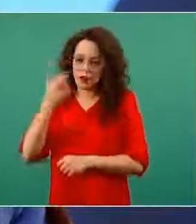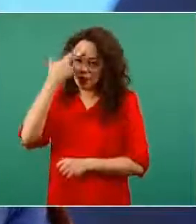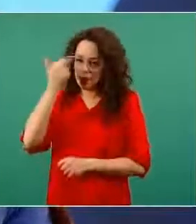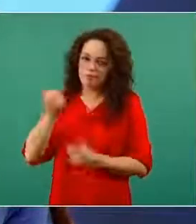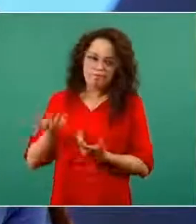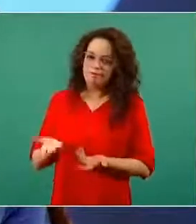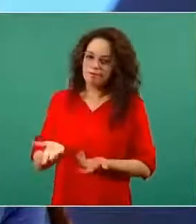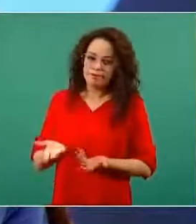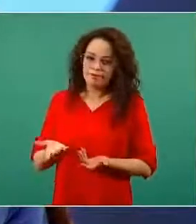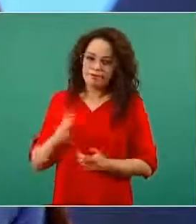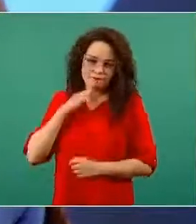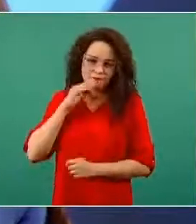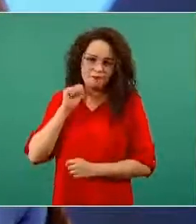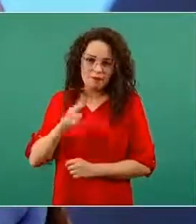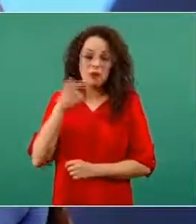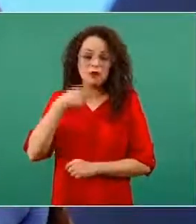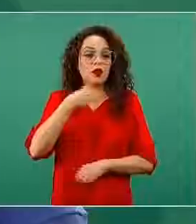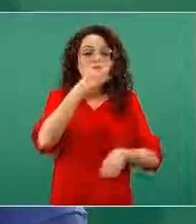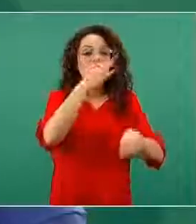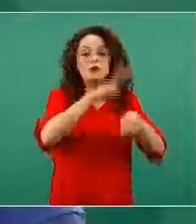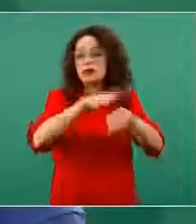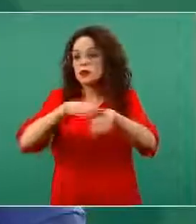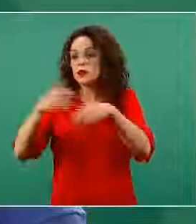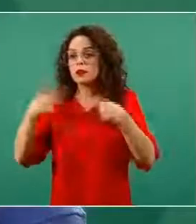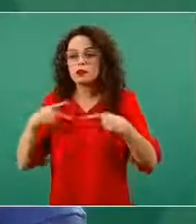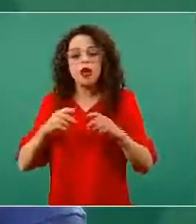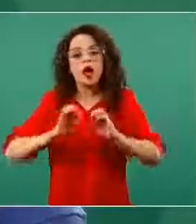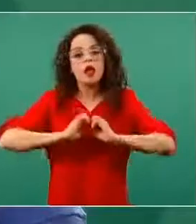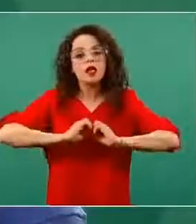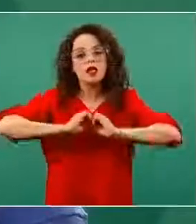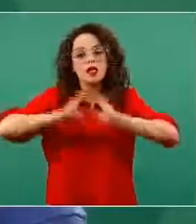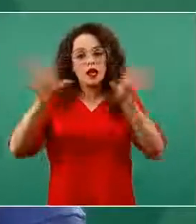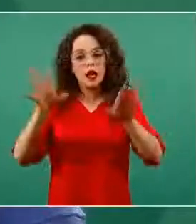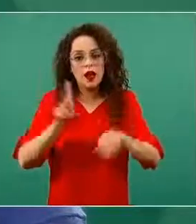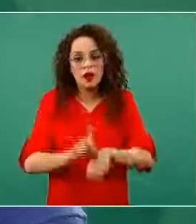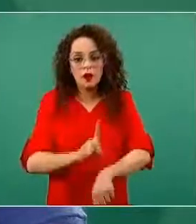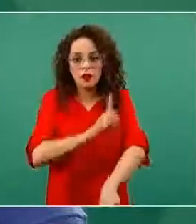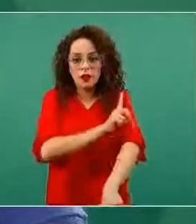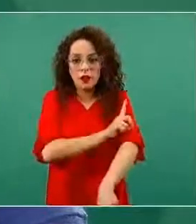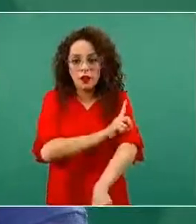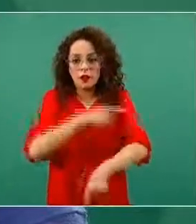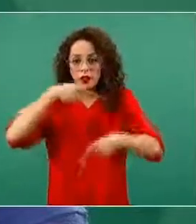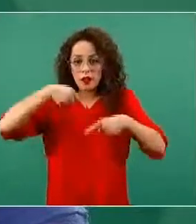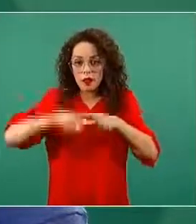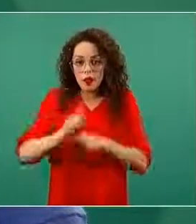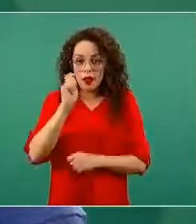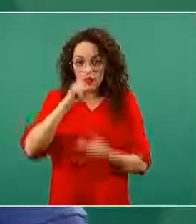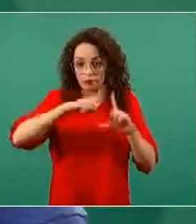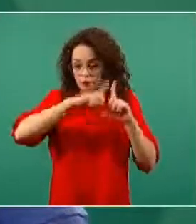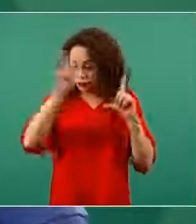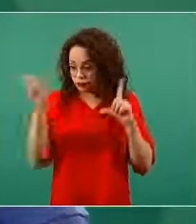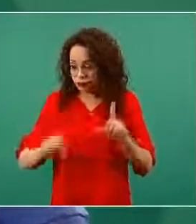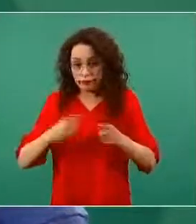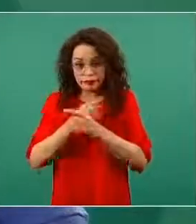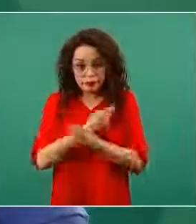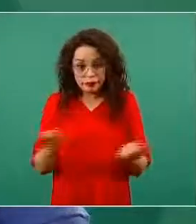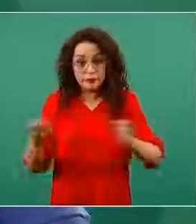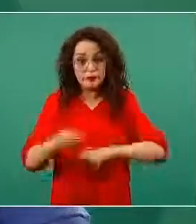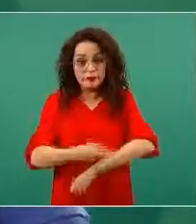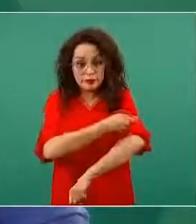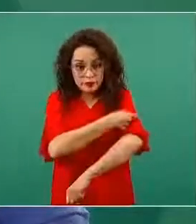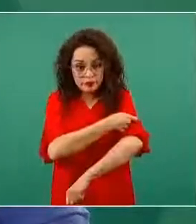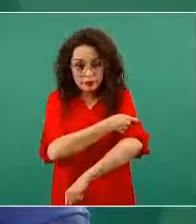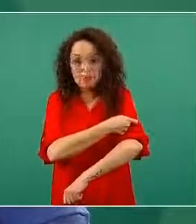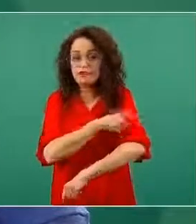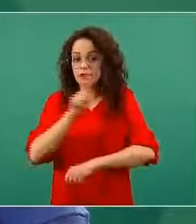la población es muy claro. Desde el principio de la Estrategia Nacional de Vacunación ha sido,